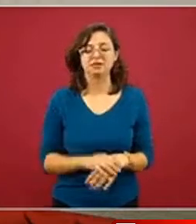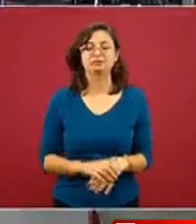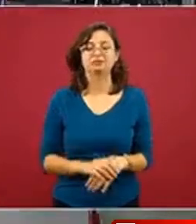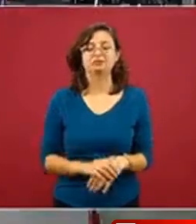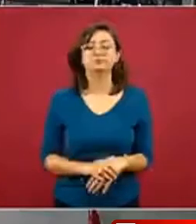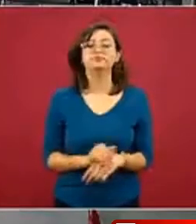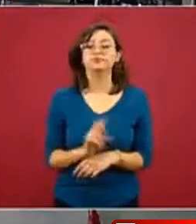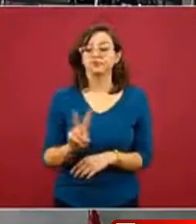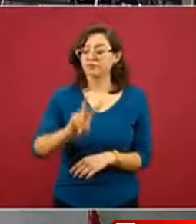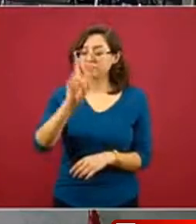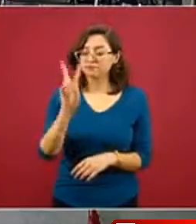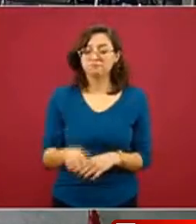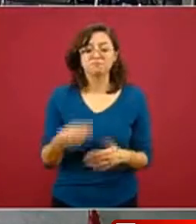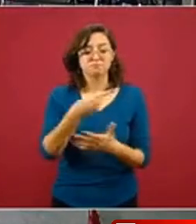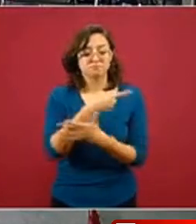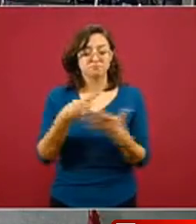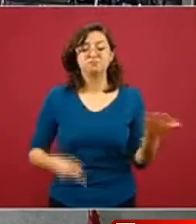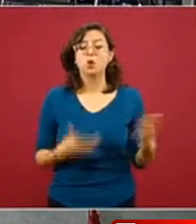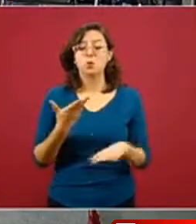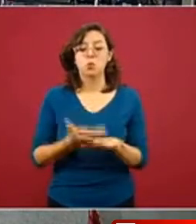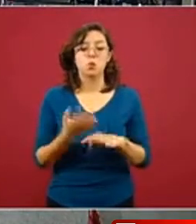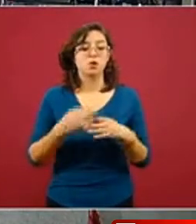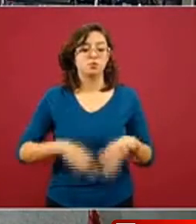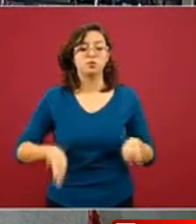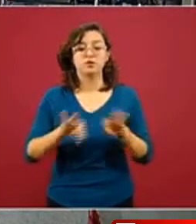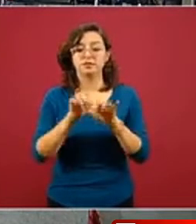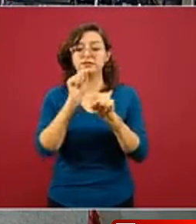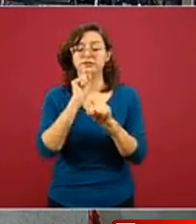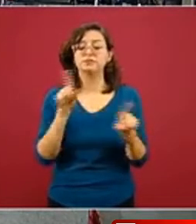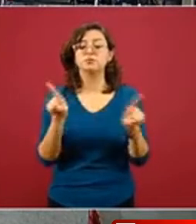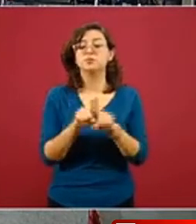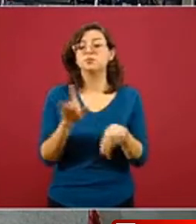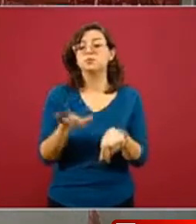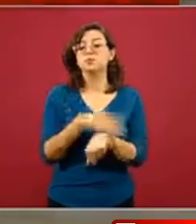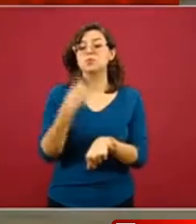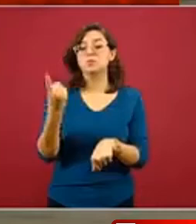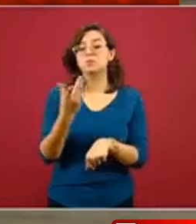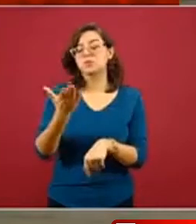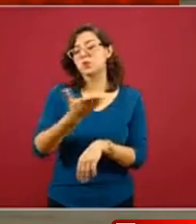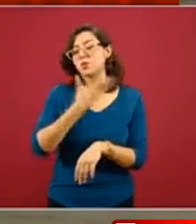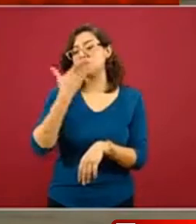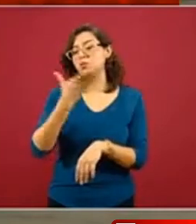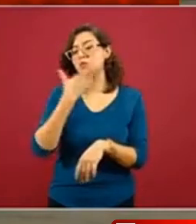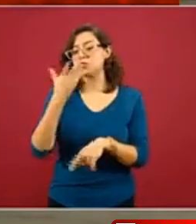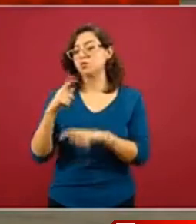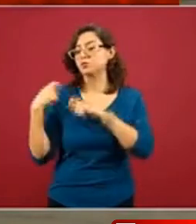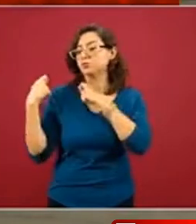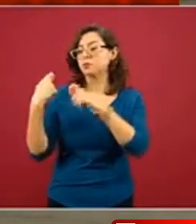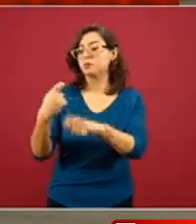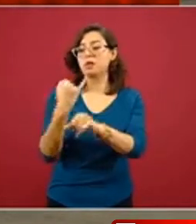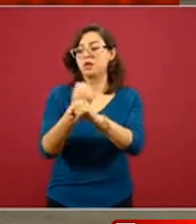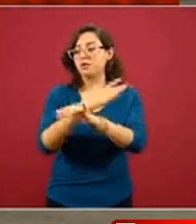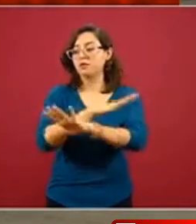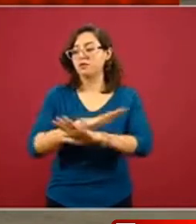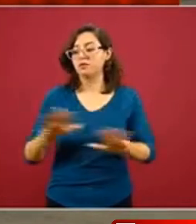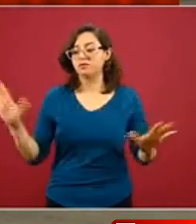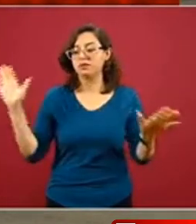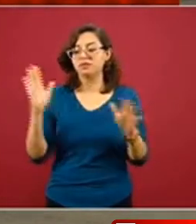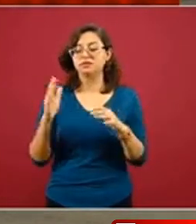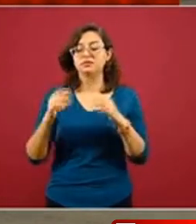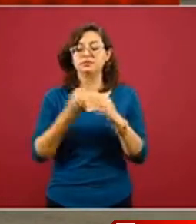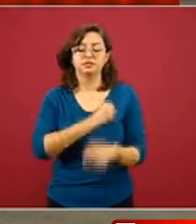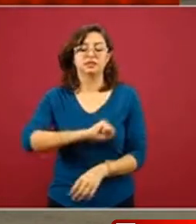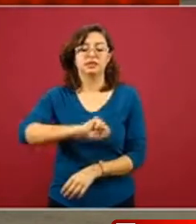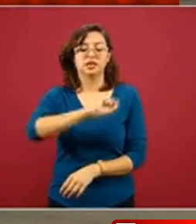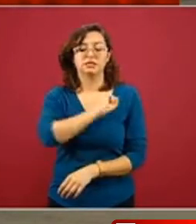Efectivamente, este es un elemento importante también, porque tradicionalmente los sistemas de información de las distintas instituciones de salud